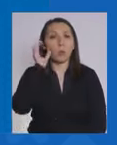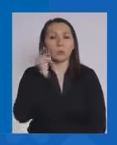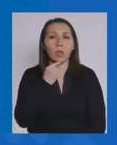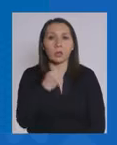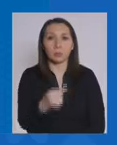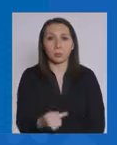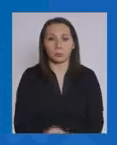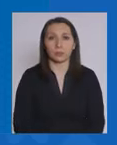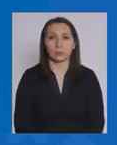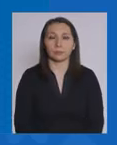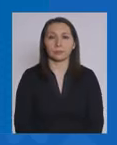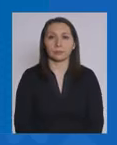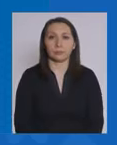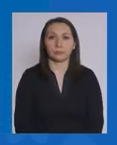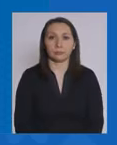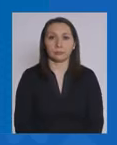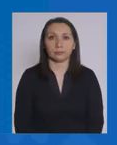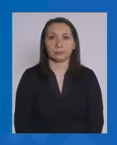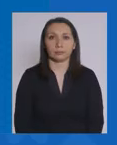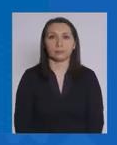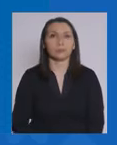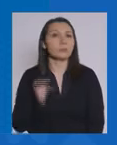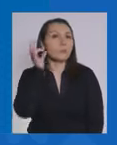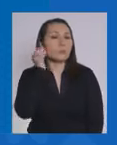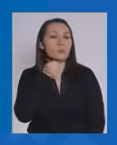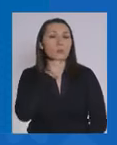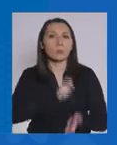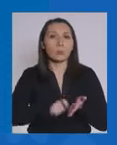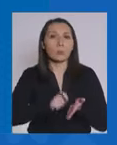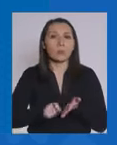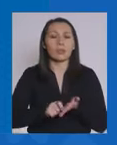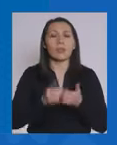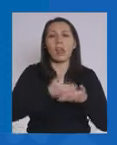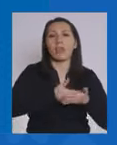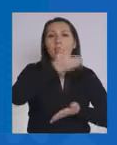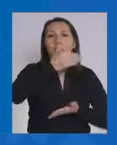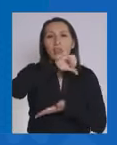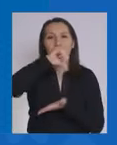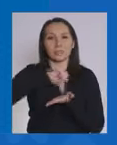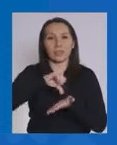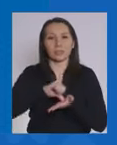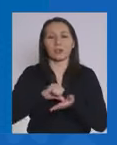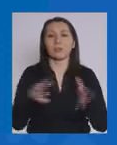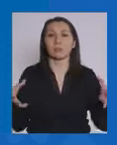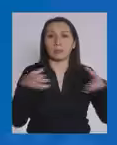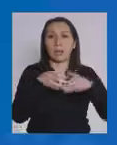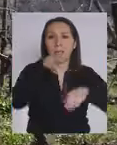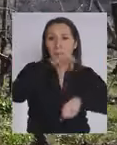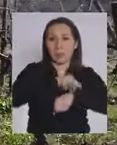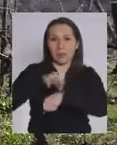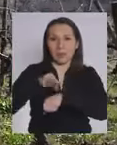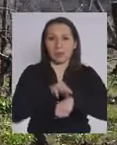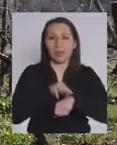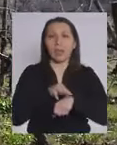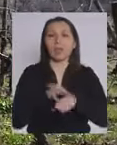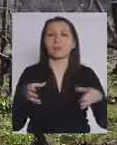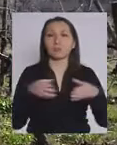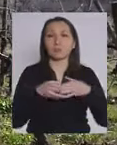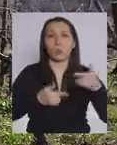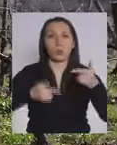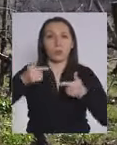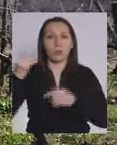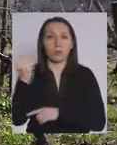preguntas cariño del diario de centro un equipo médico conjunto de las universidades de talca